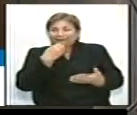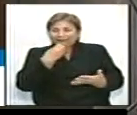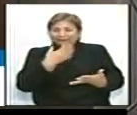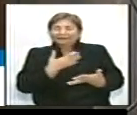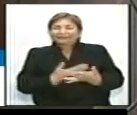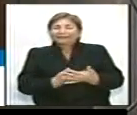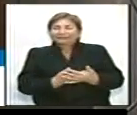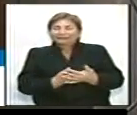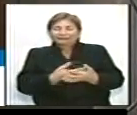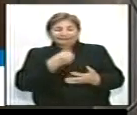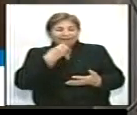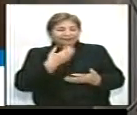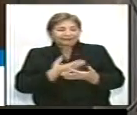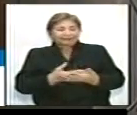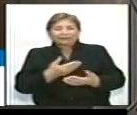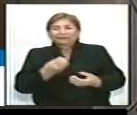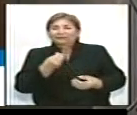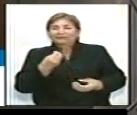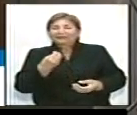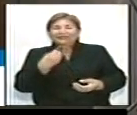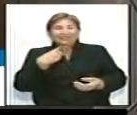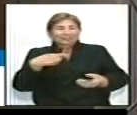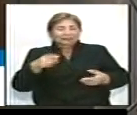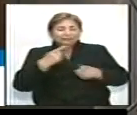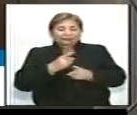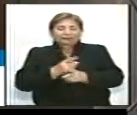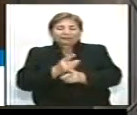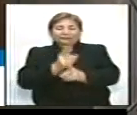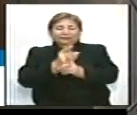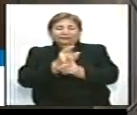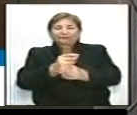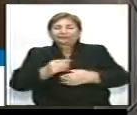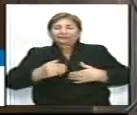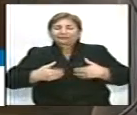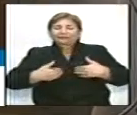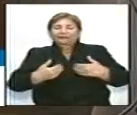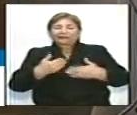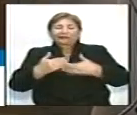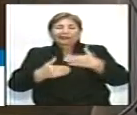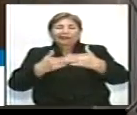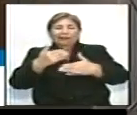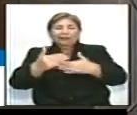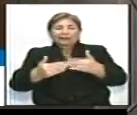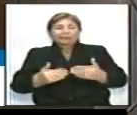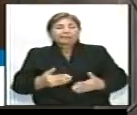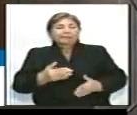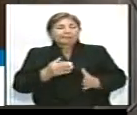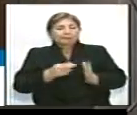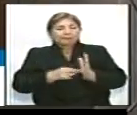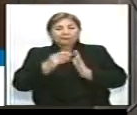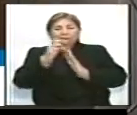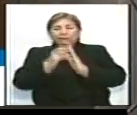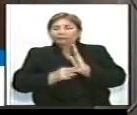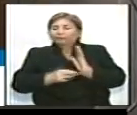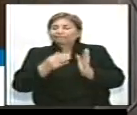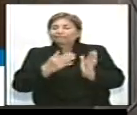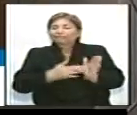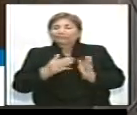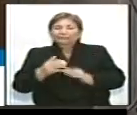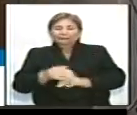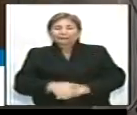que de alguna manera es bueno, porque esta continuidad va a permitir que muchos proyectos que están en